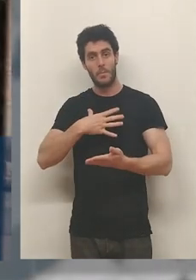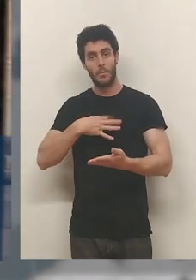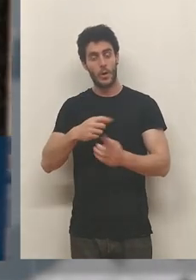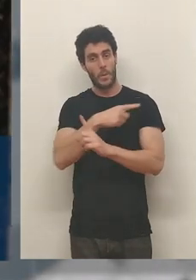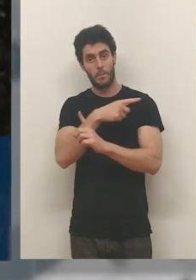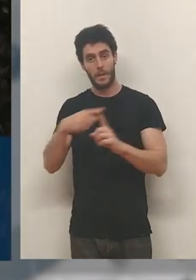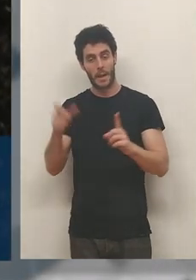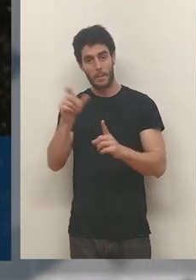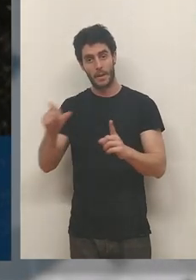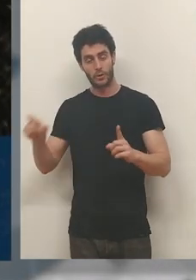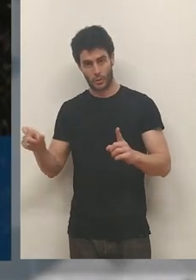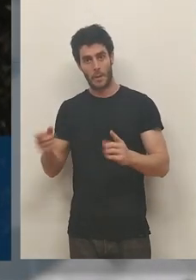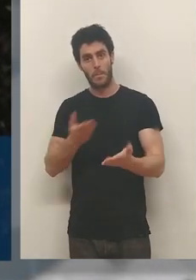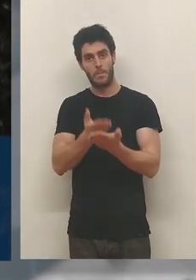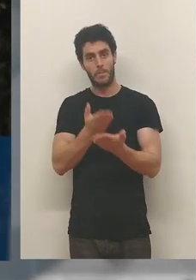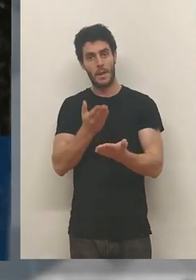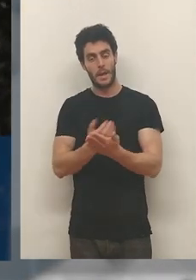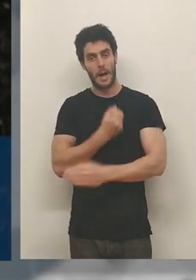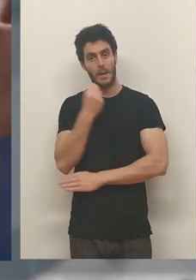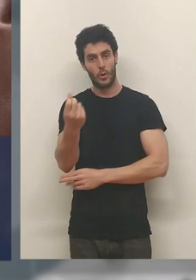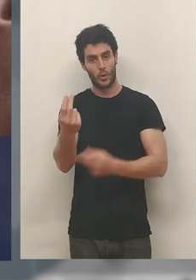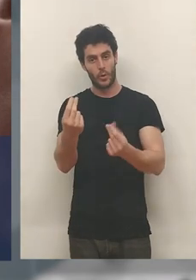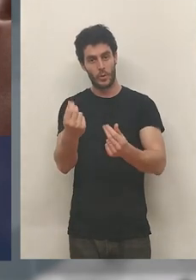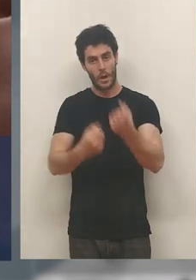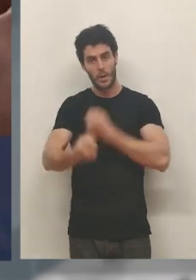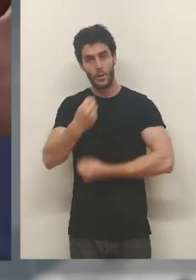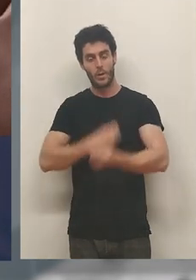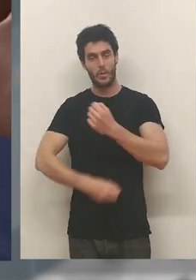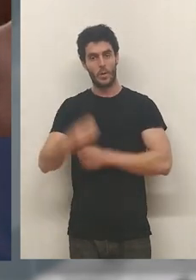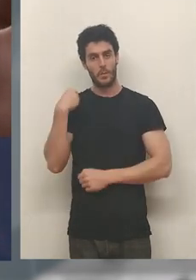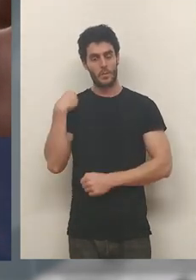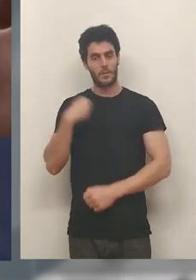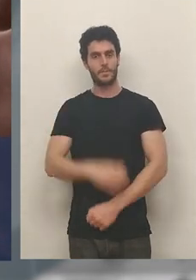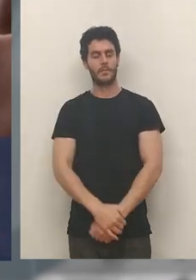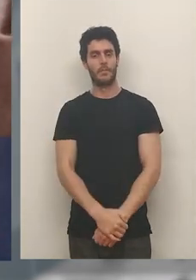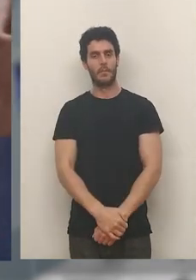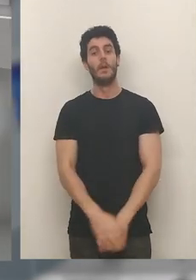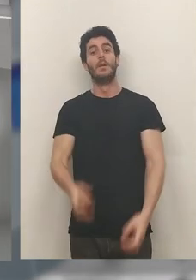han podido ayudar a menos de la mitad de las personas que han solicitado este apoyo económico.